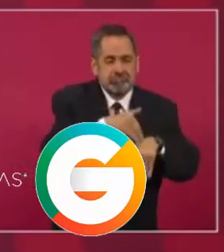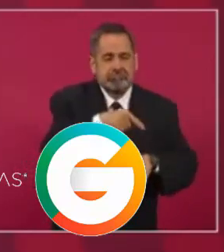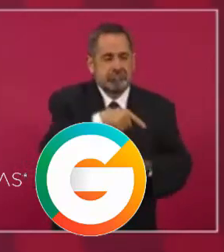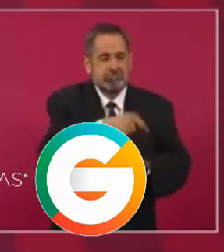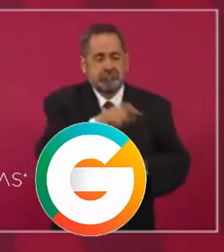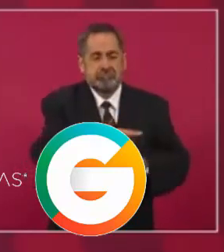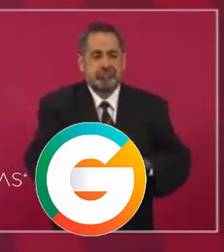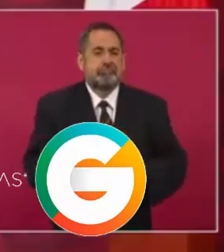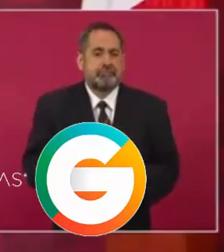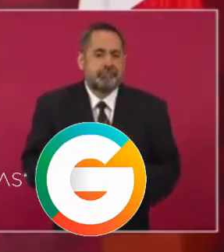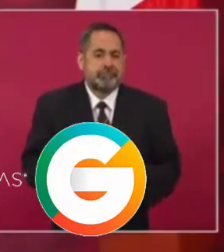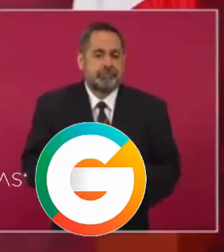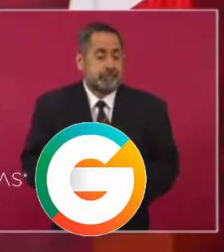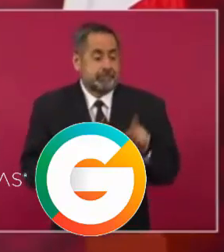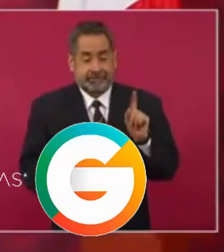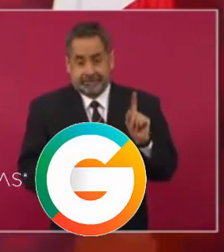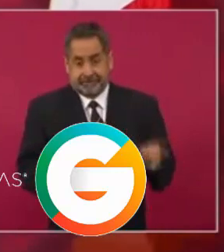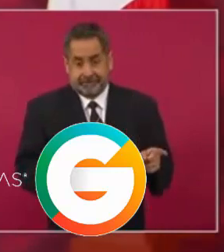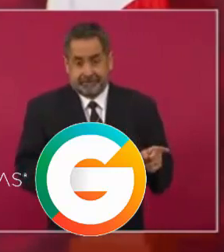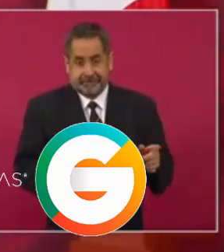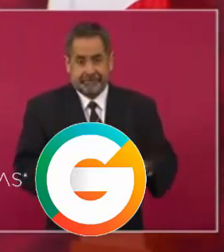Él fue capaz de